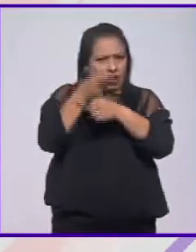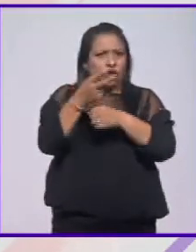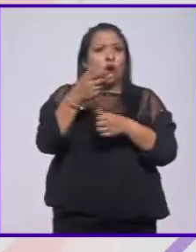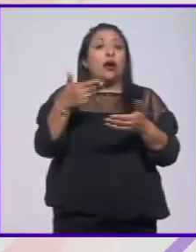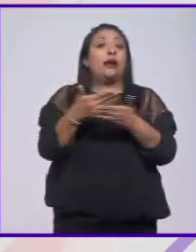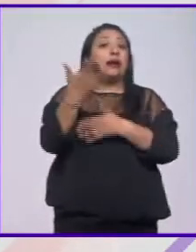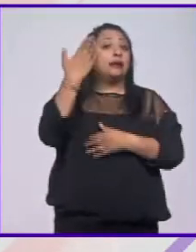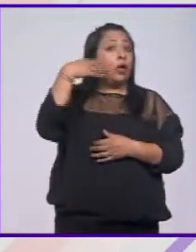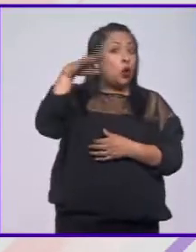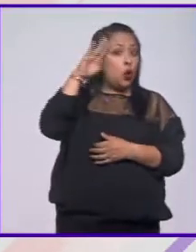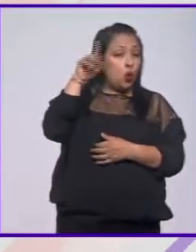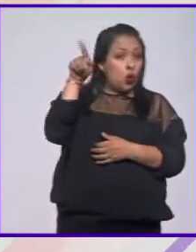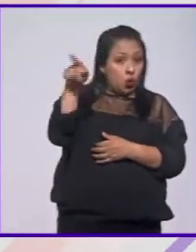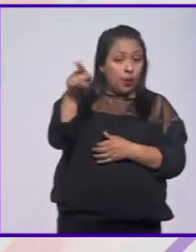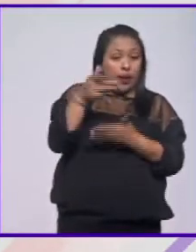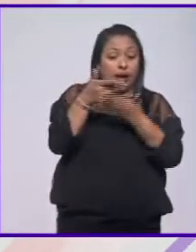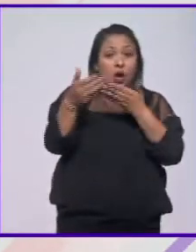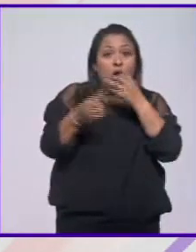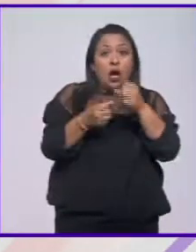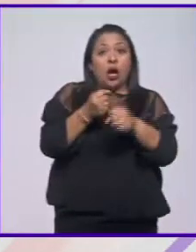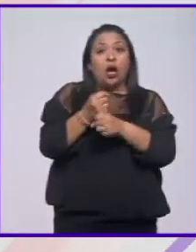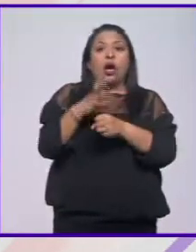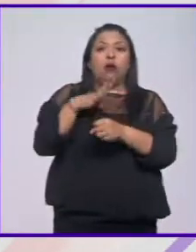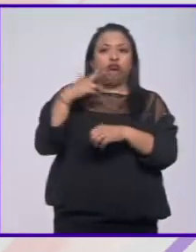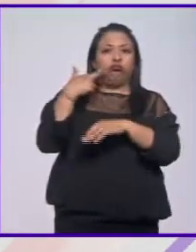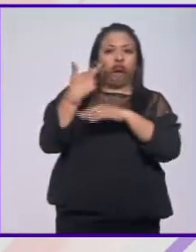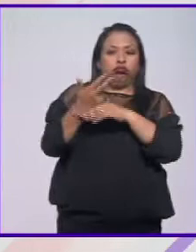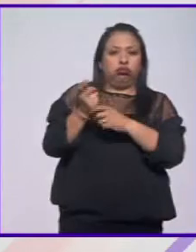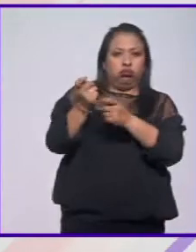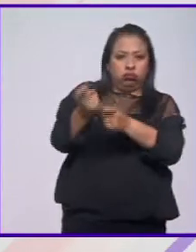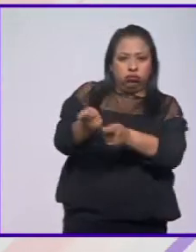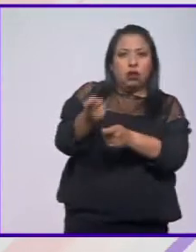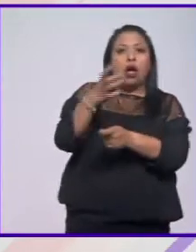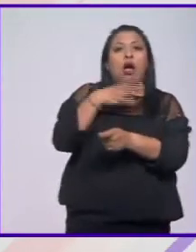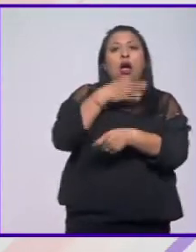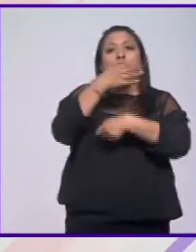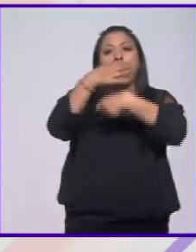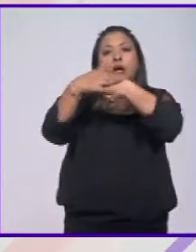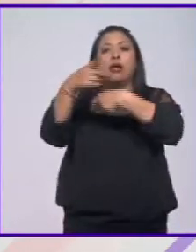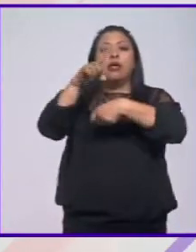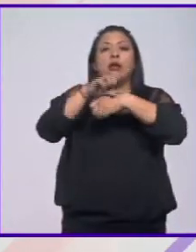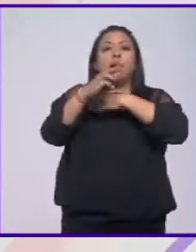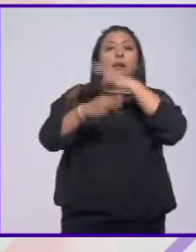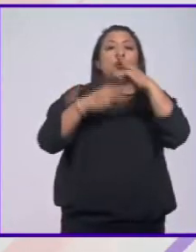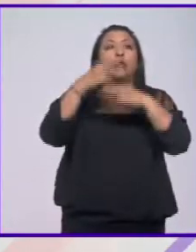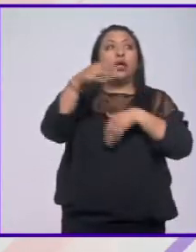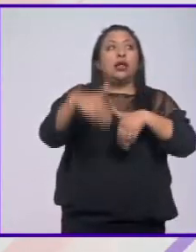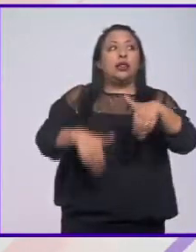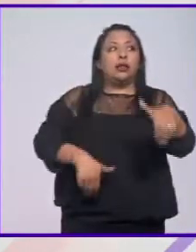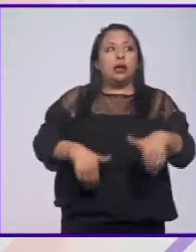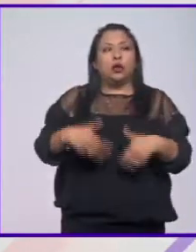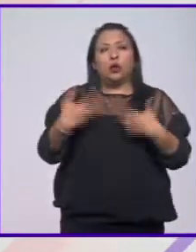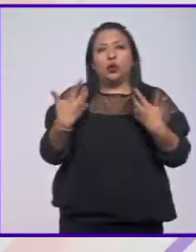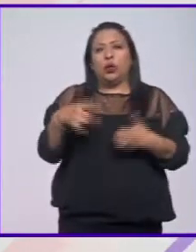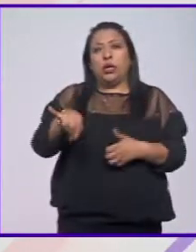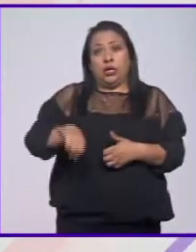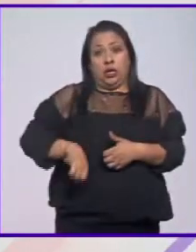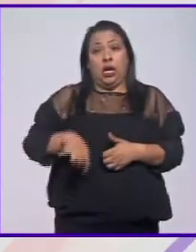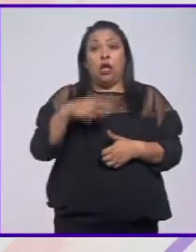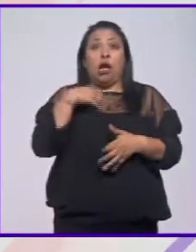cubano, a quien este año le fue encargado el mensaje del Día Mundial del Teatro. Es muy interesante